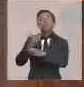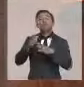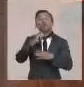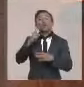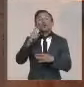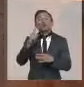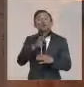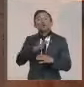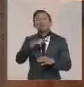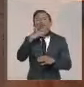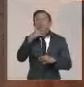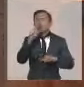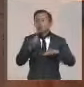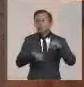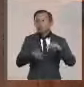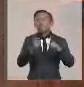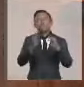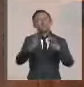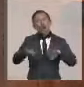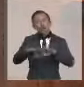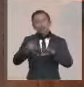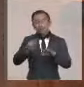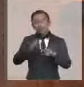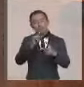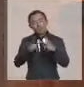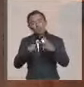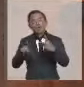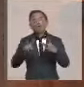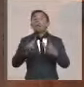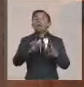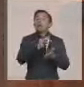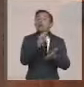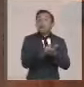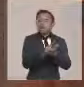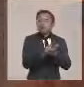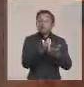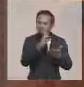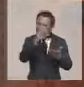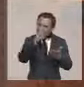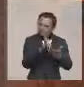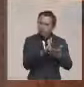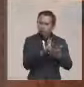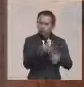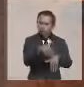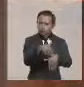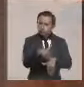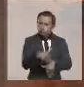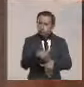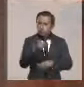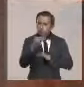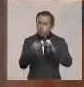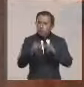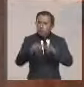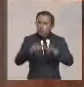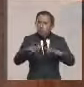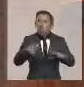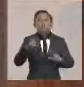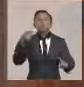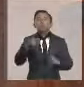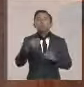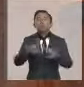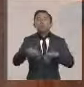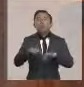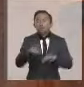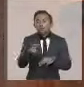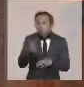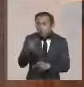por una cultura de legalidad, porque tenemos que lograr que el que le va bien, que busca el bien, le vaya bien, así de